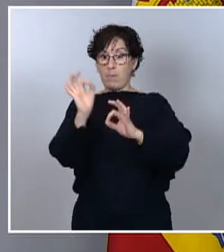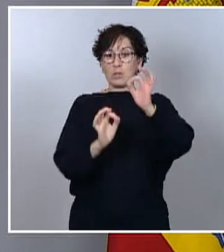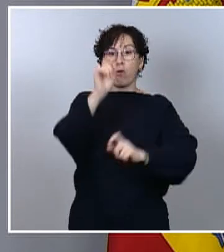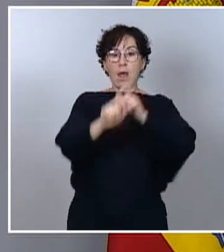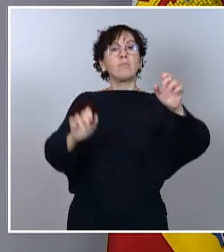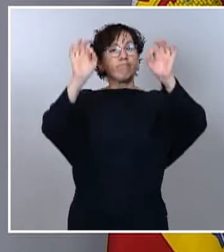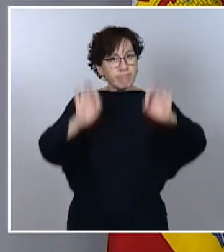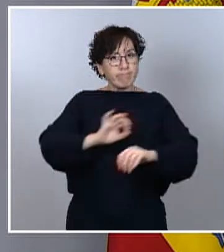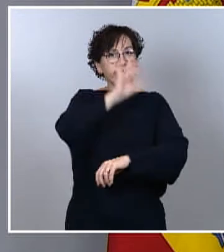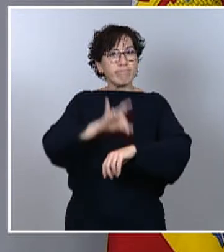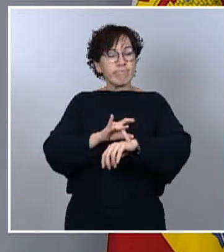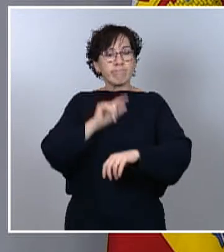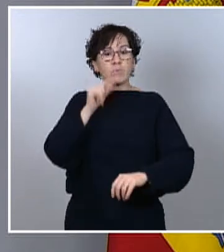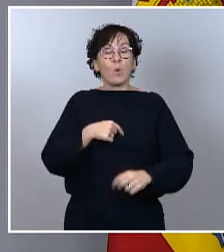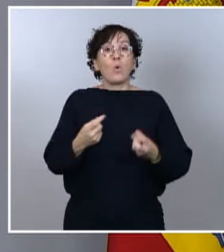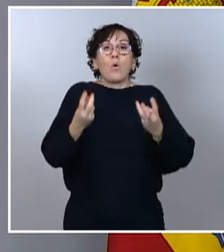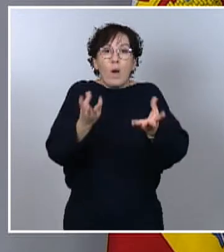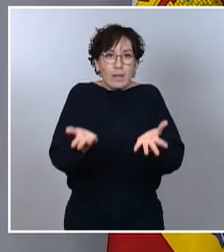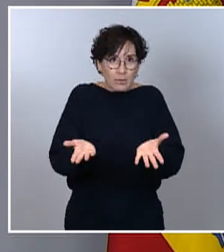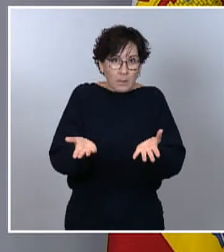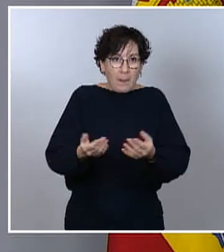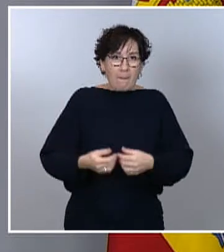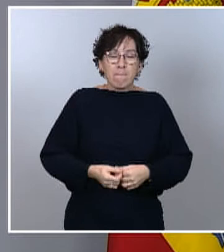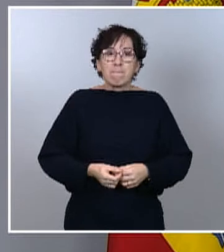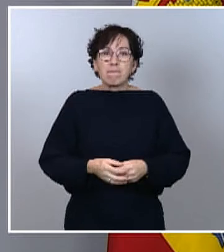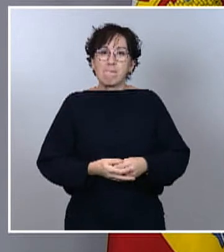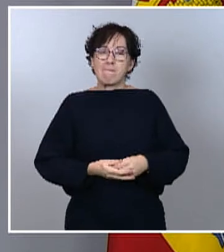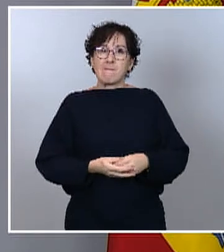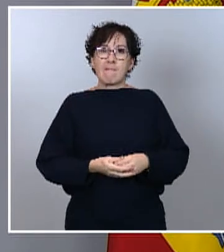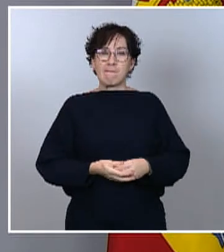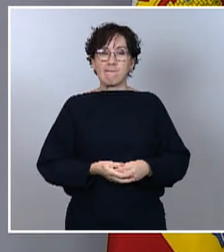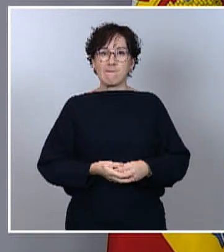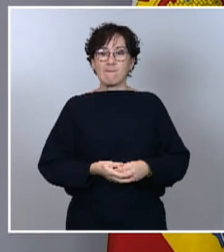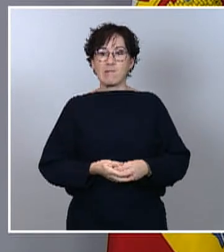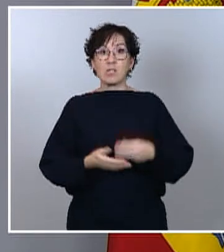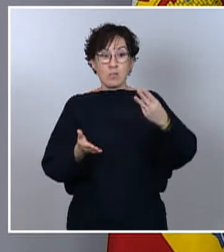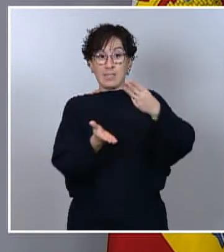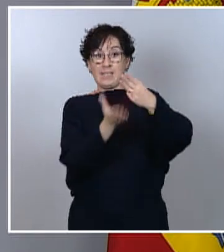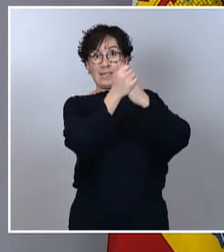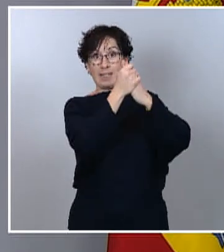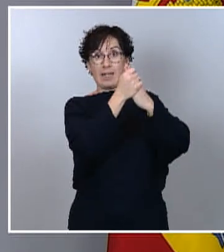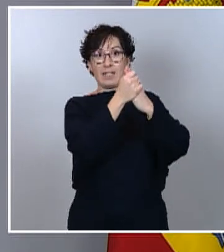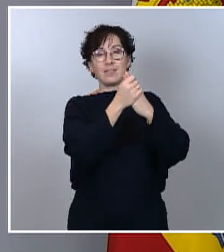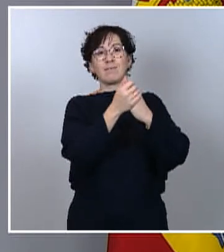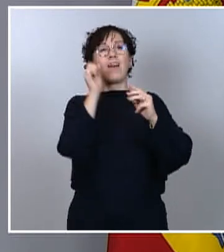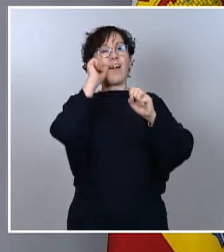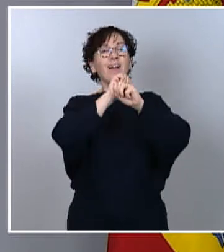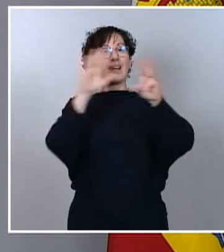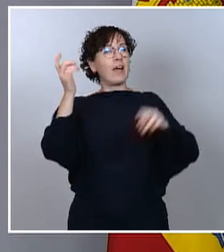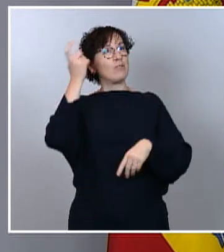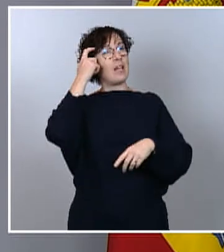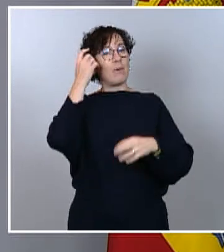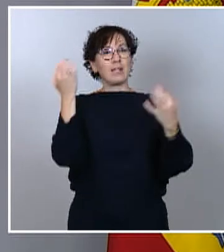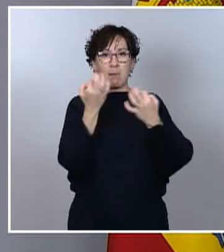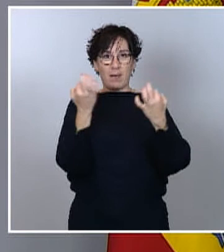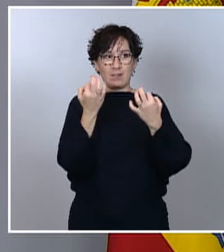3 primeras rondas son representativas de lo que ocurrió en la primera onda epidémica,